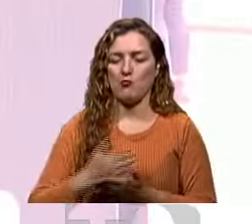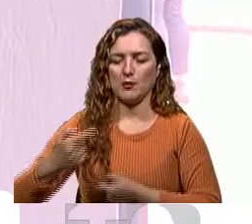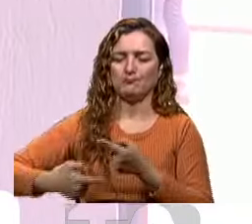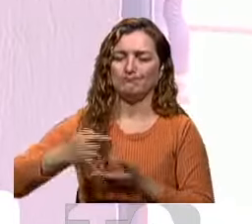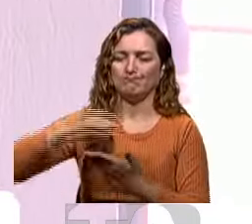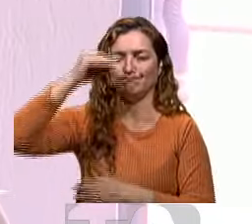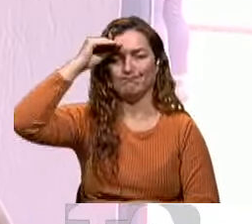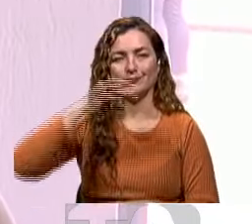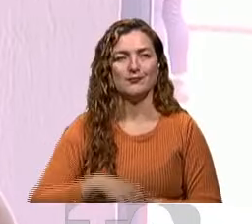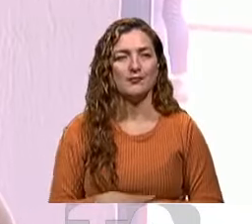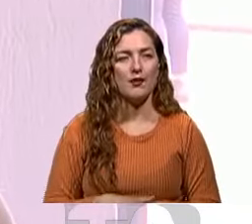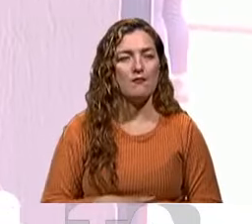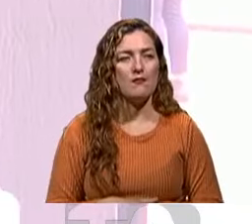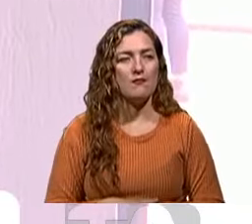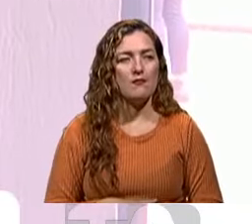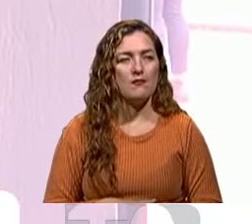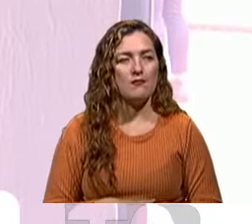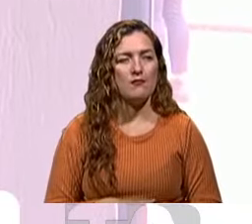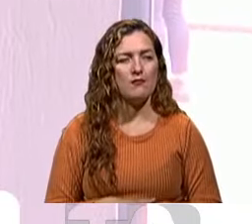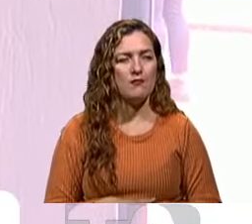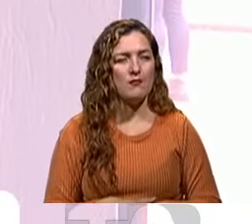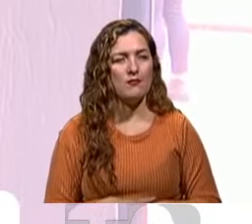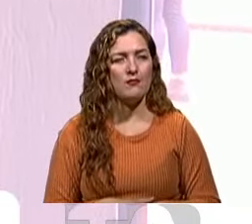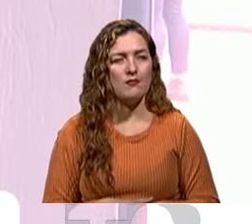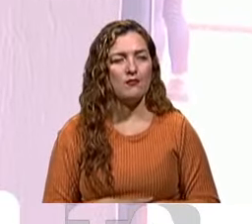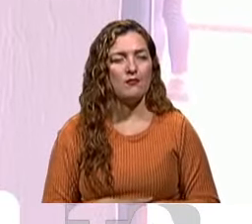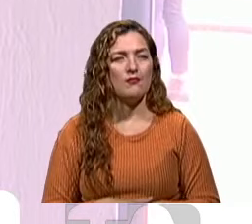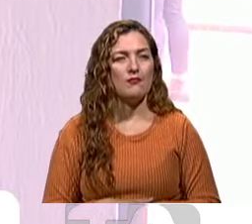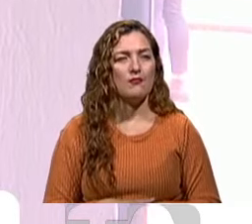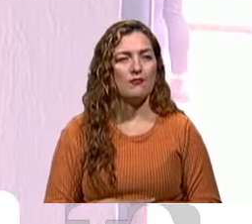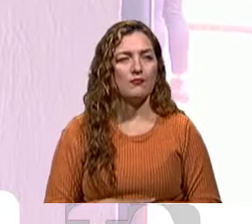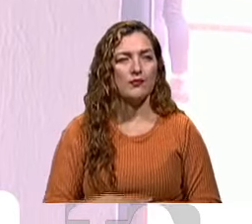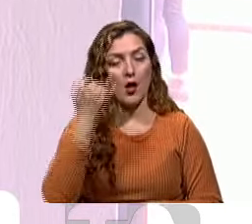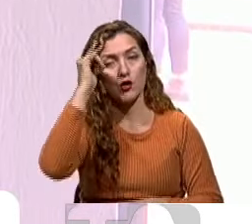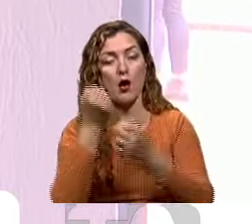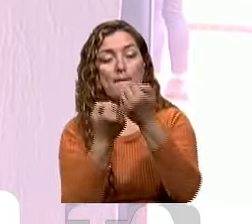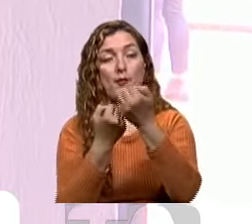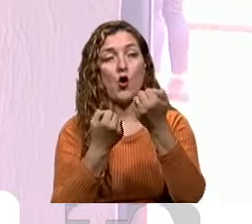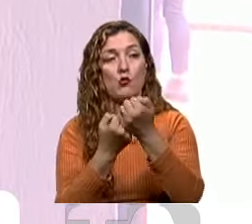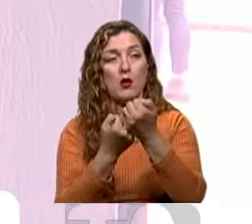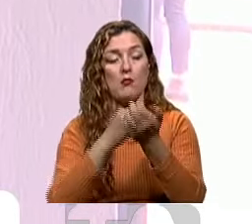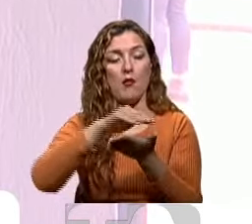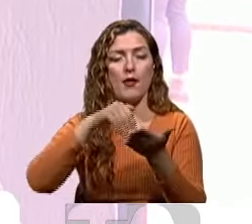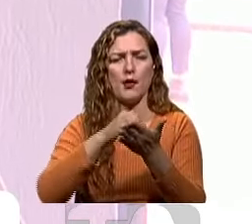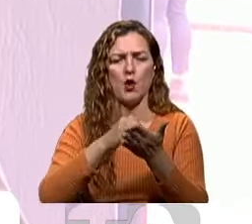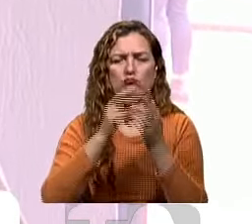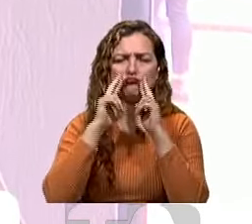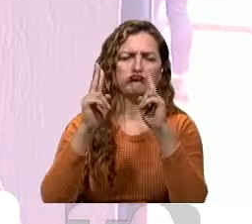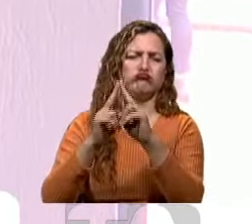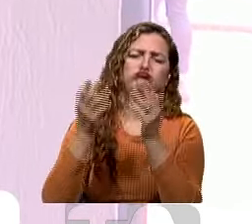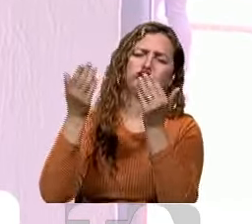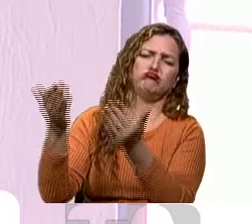gastronómica. Estamos tratando de apoyar a esta idea de posicionar a Manabí como